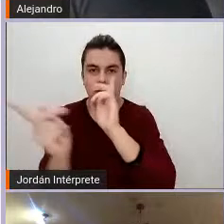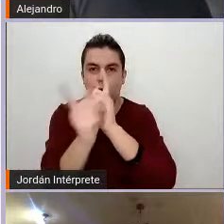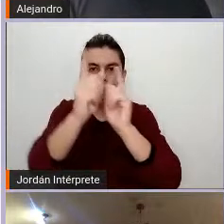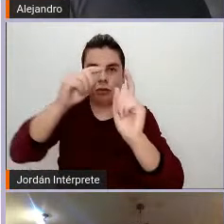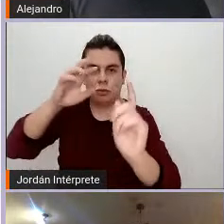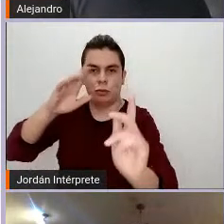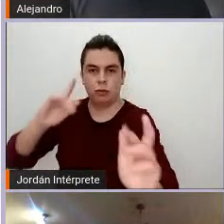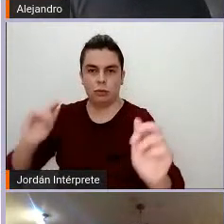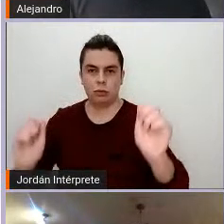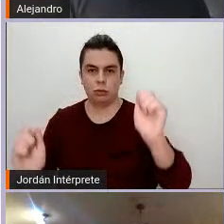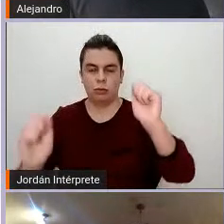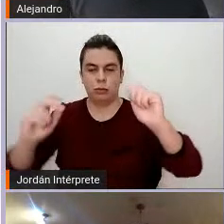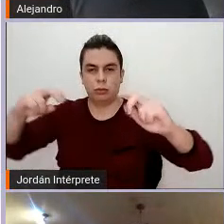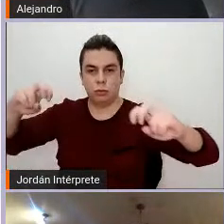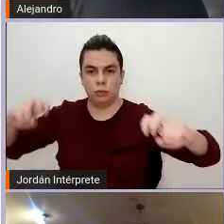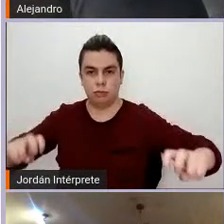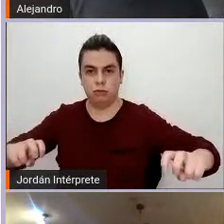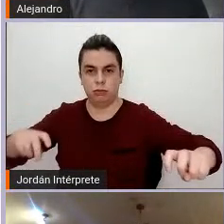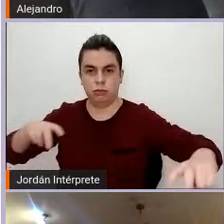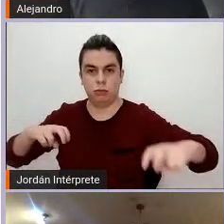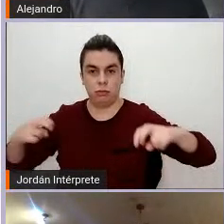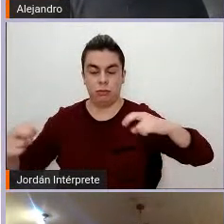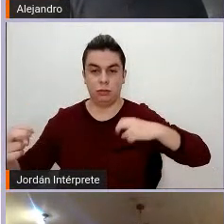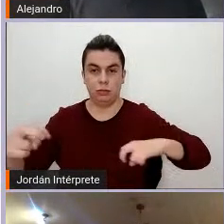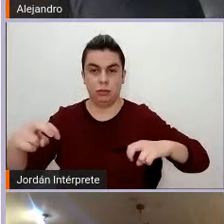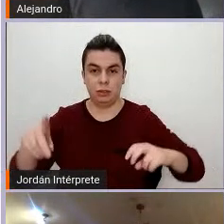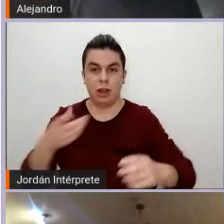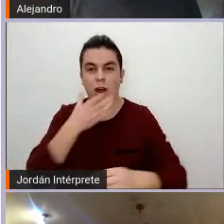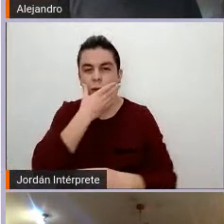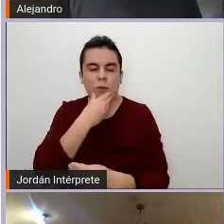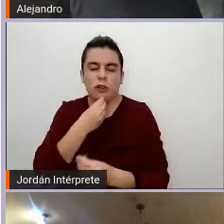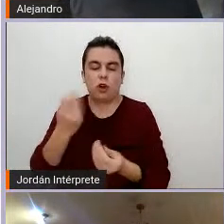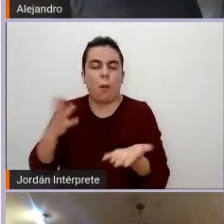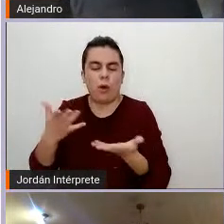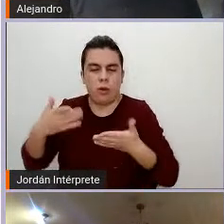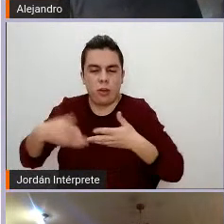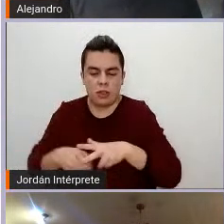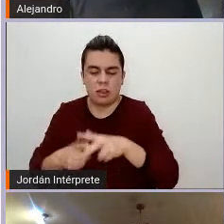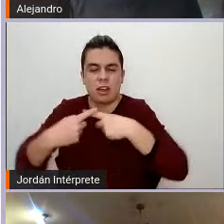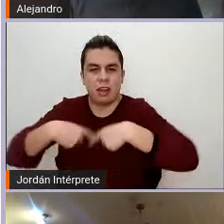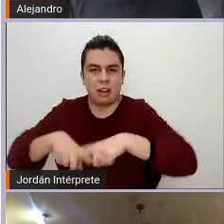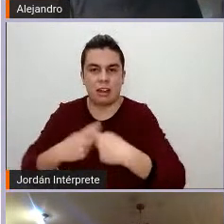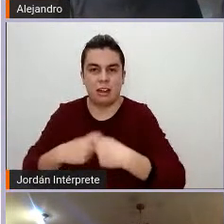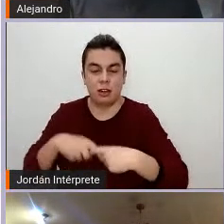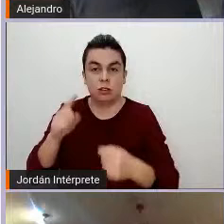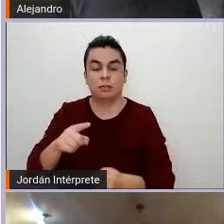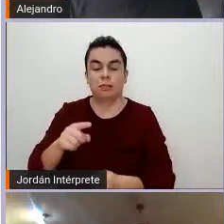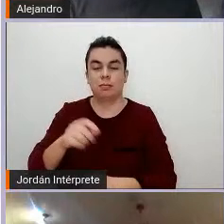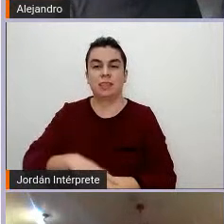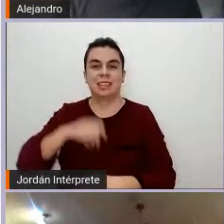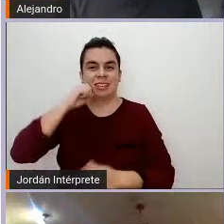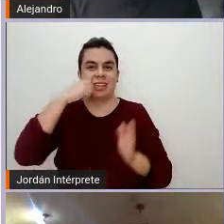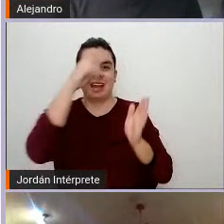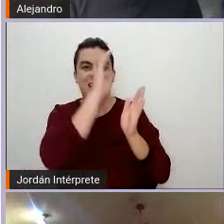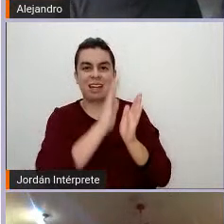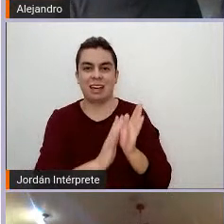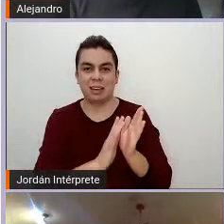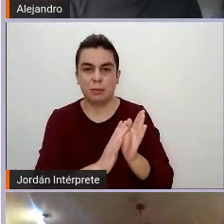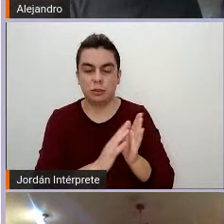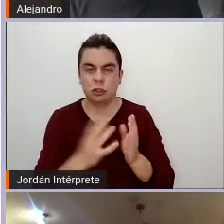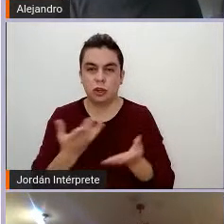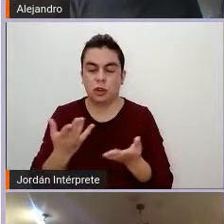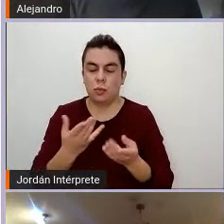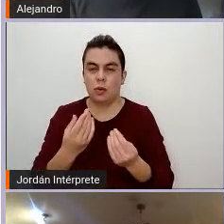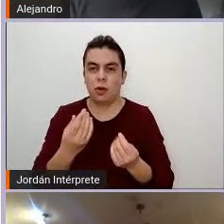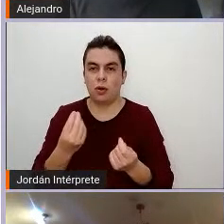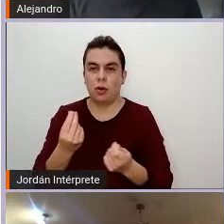Esta descripción de Violeta en su álbum La Cueca de 1959, donde personas que bailan cueca parecen seguir el patrón de un